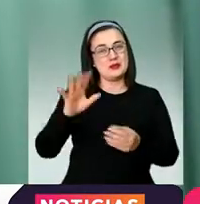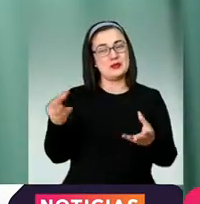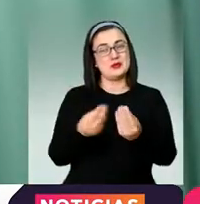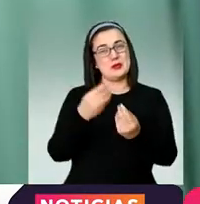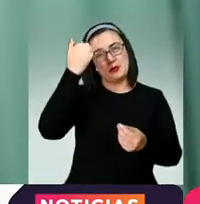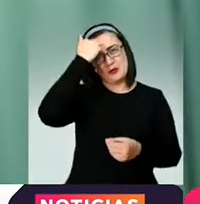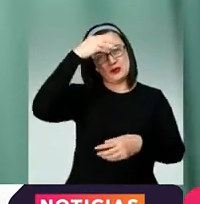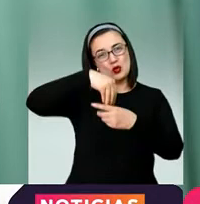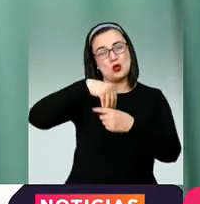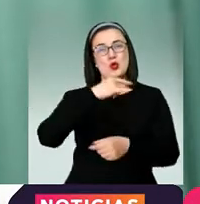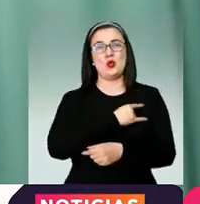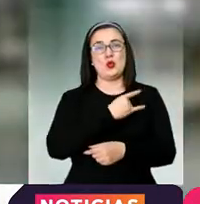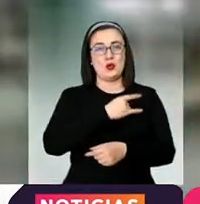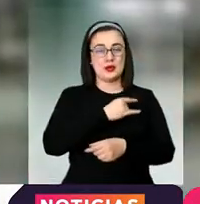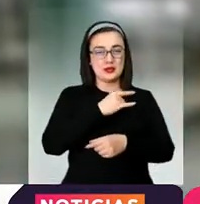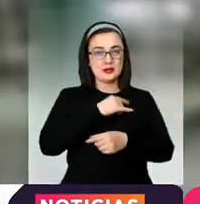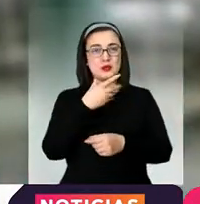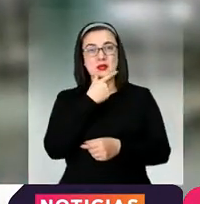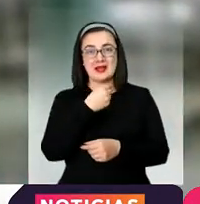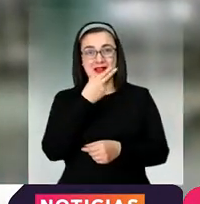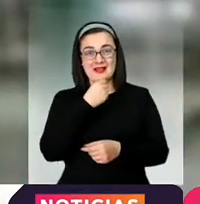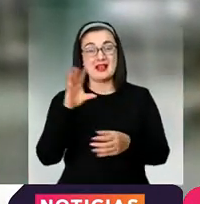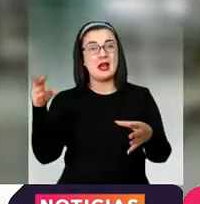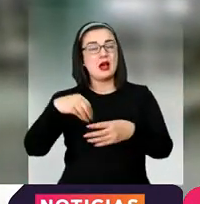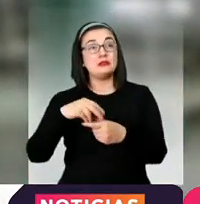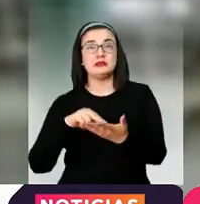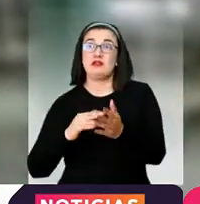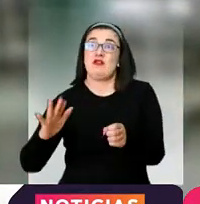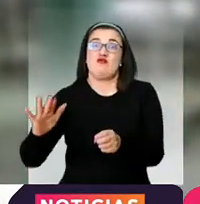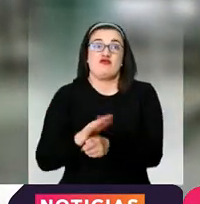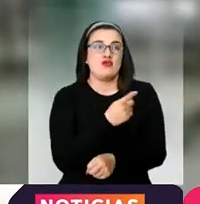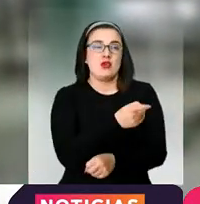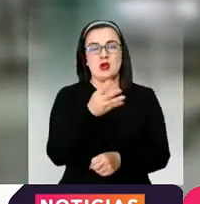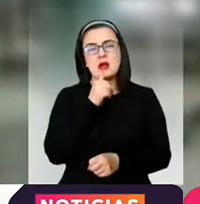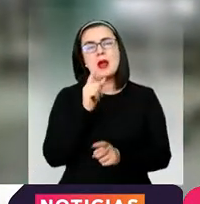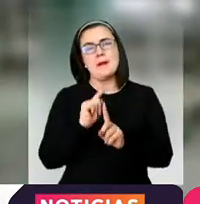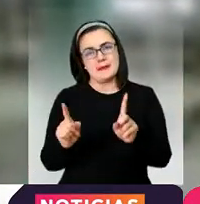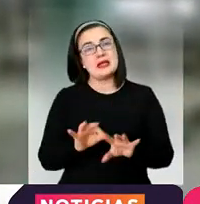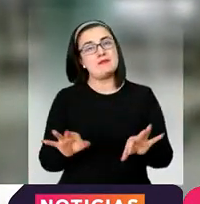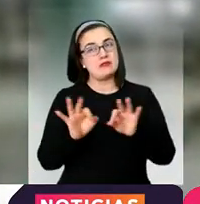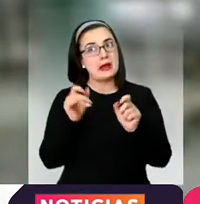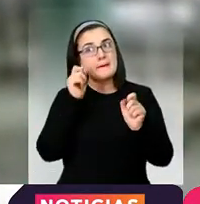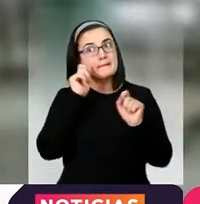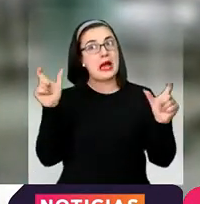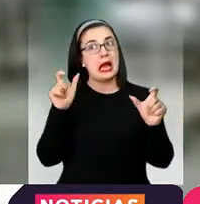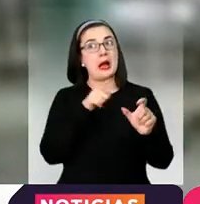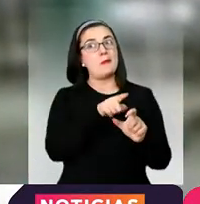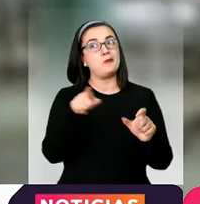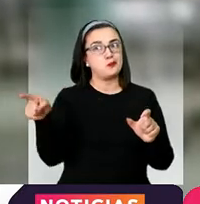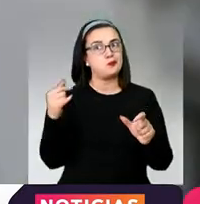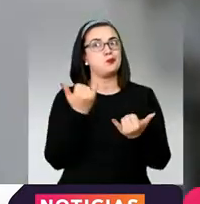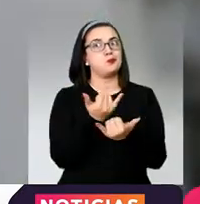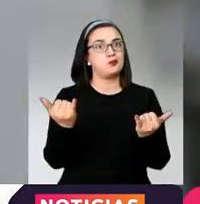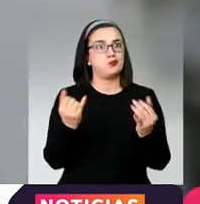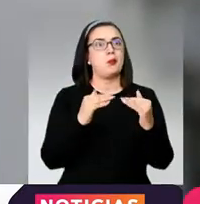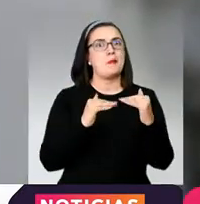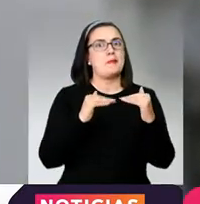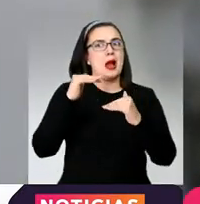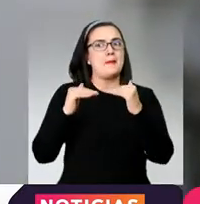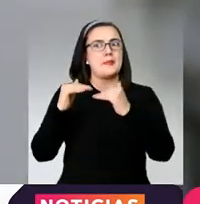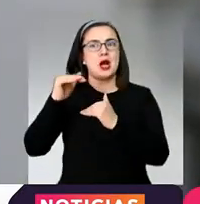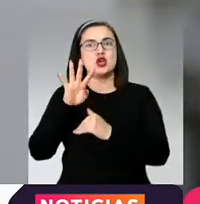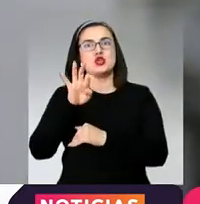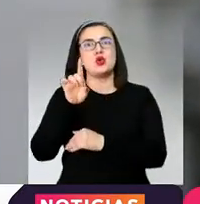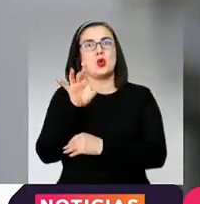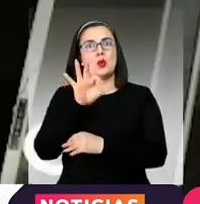manifiesta que aunque no hay un colapso el sistema de salud debe estar alerta debido a la ocupación actual de camas uci que es del 91 por